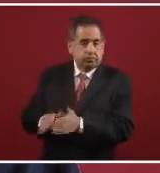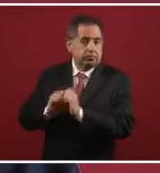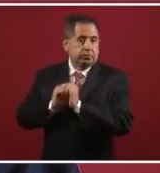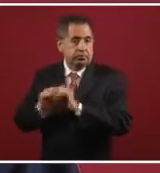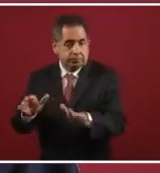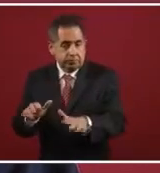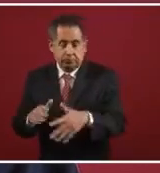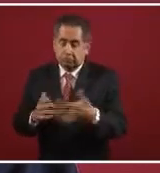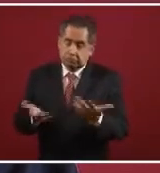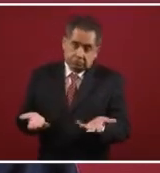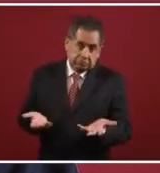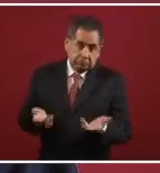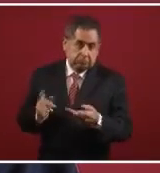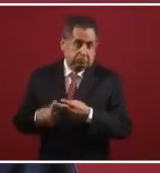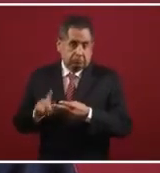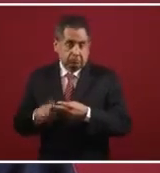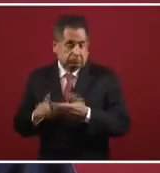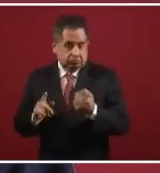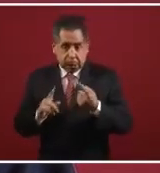que